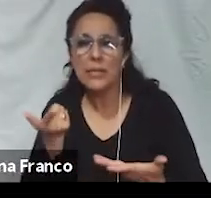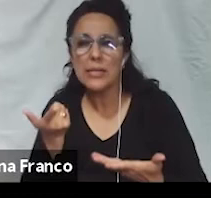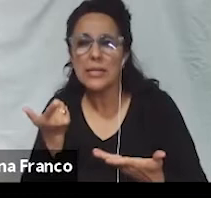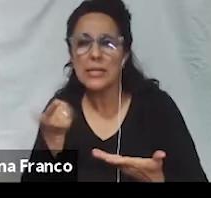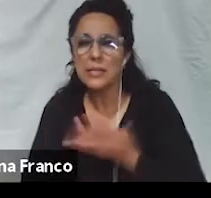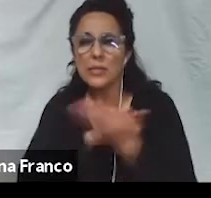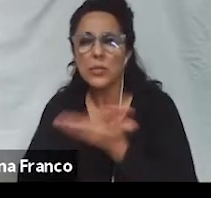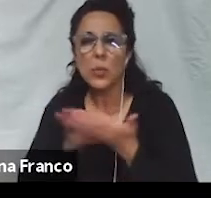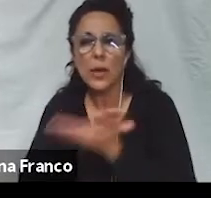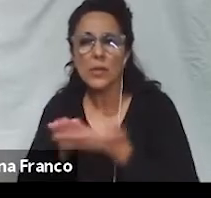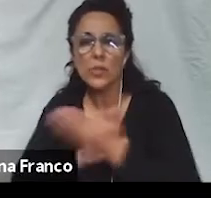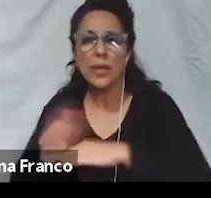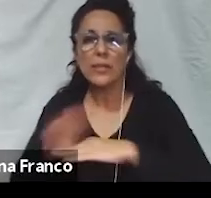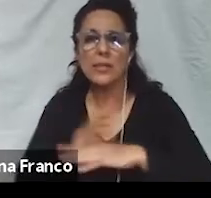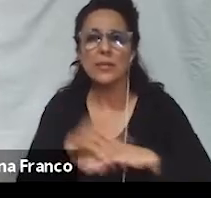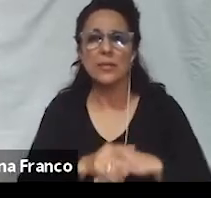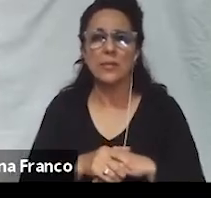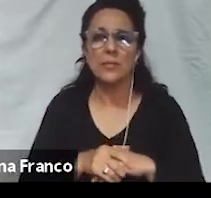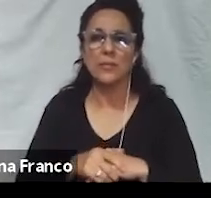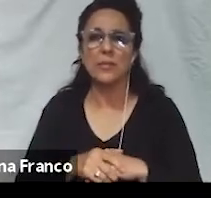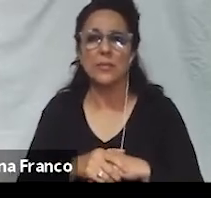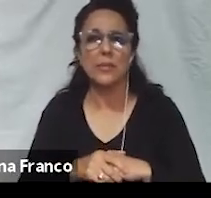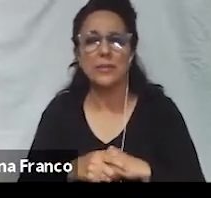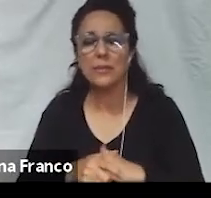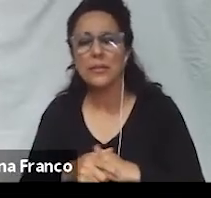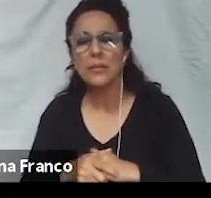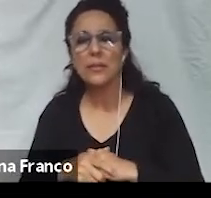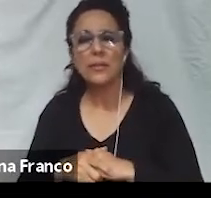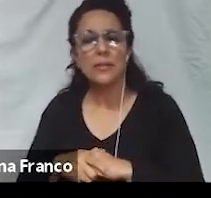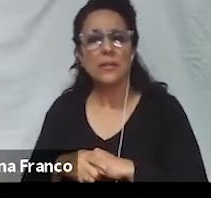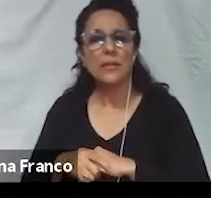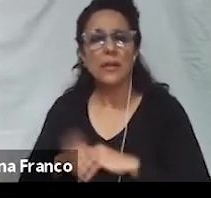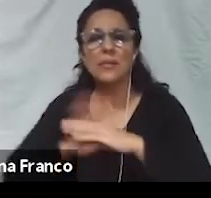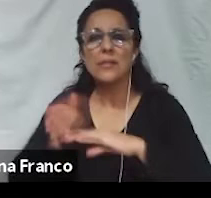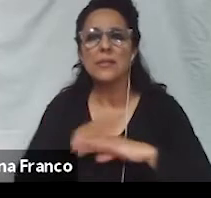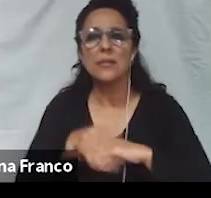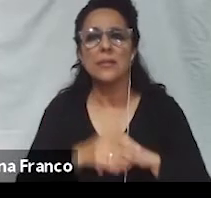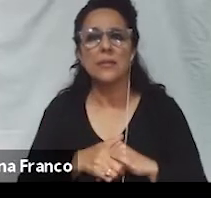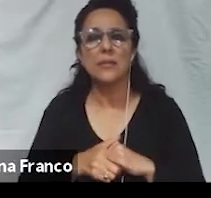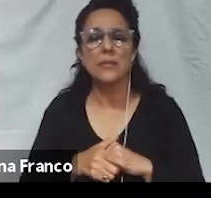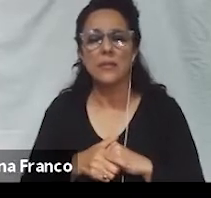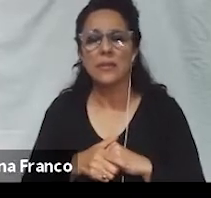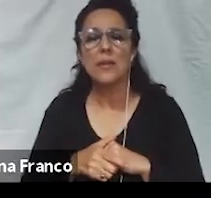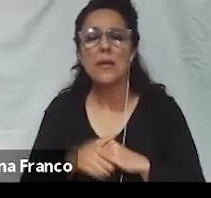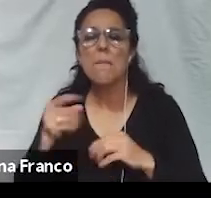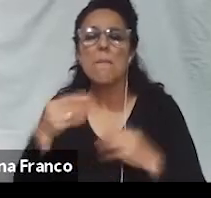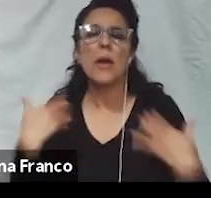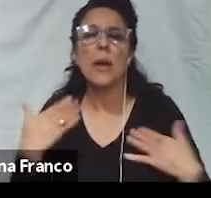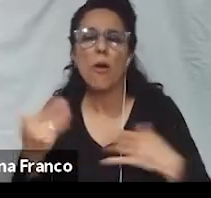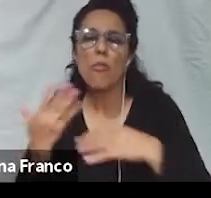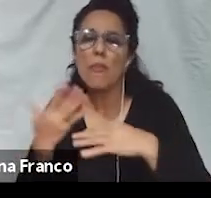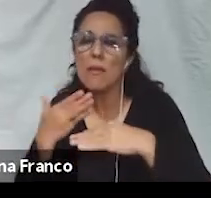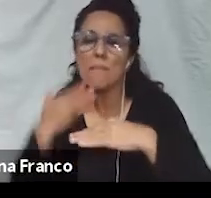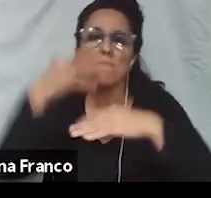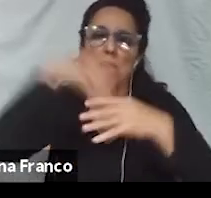se encuentra con respecto a la accesibilidad, si está en un nivel muy básico de accesibilidad, es decir, que vamos a tener que